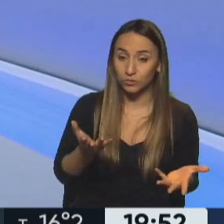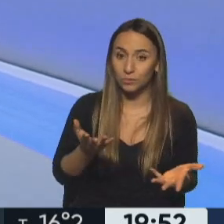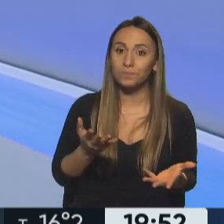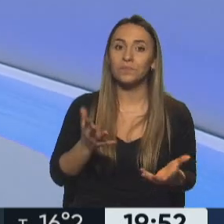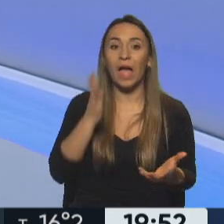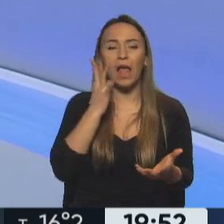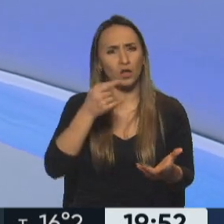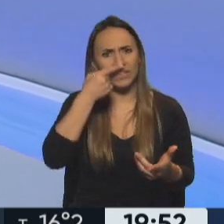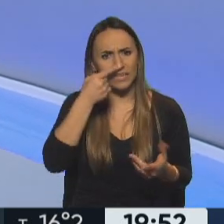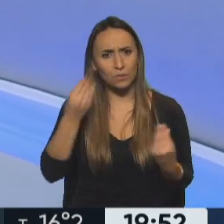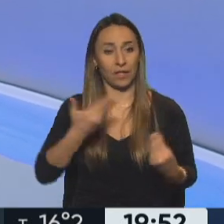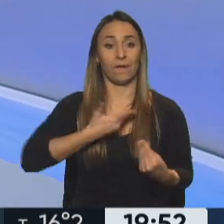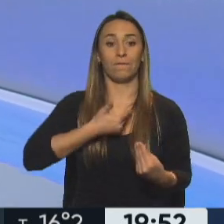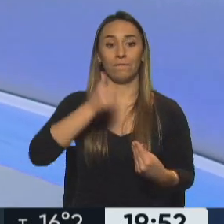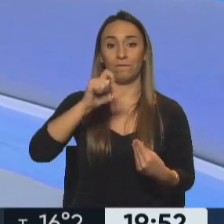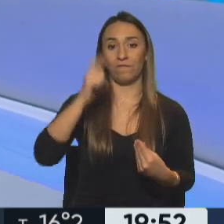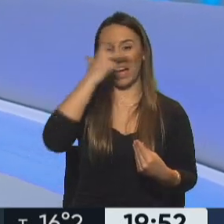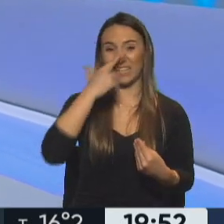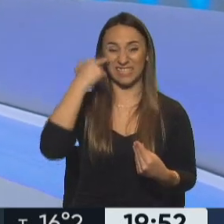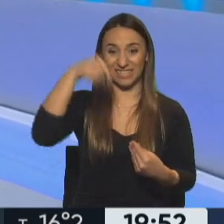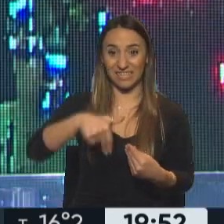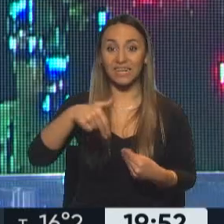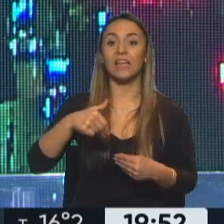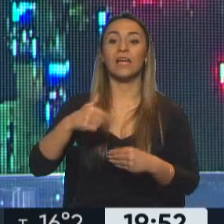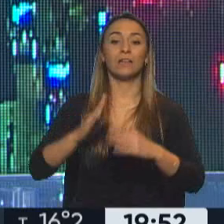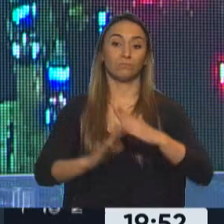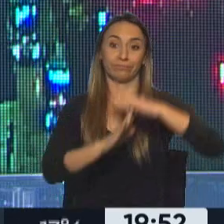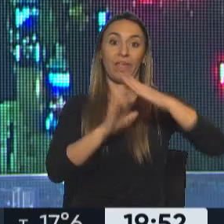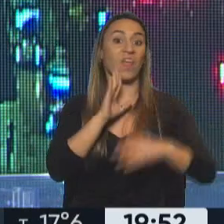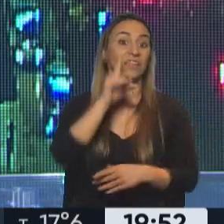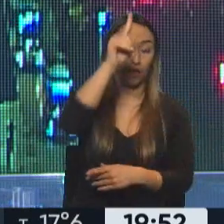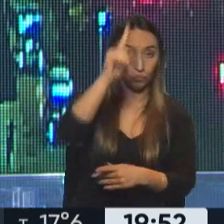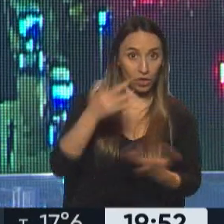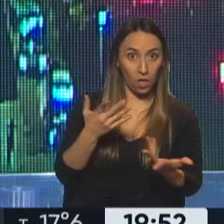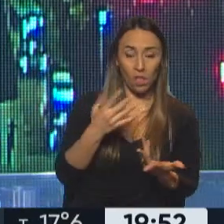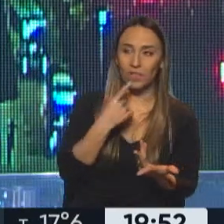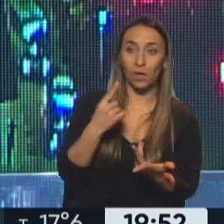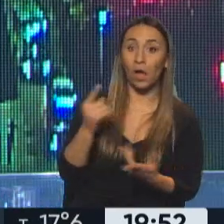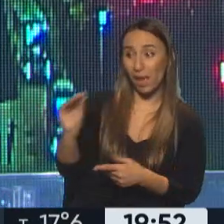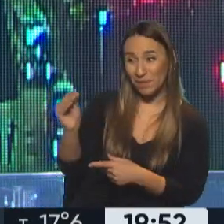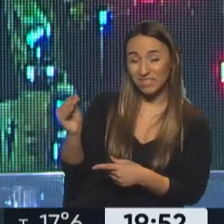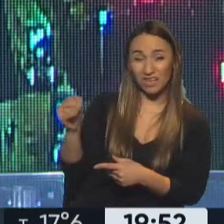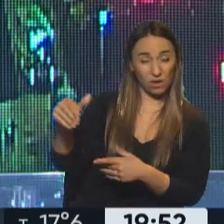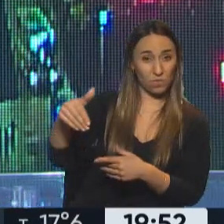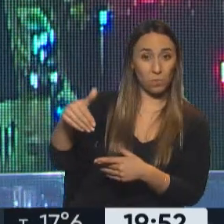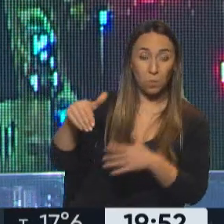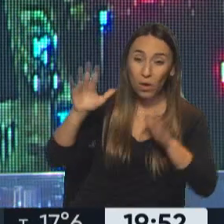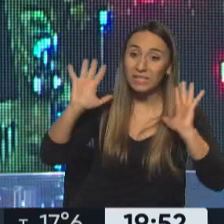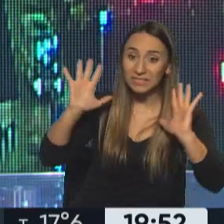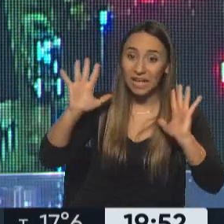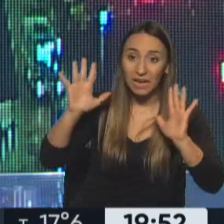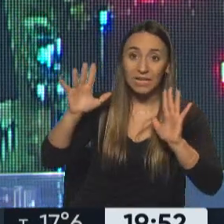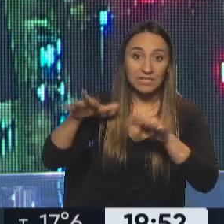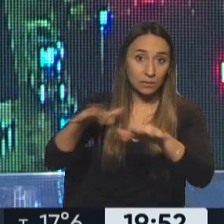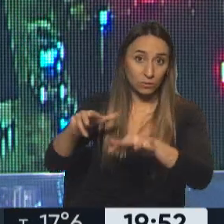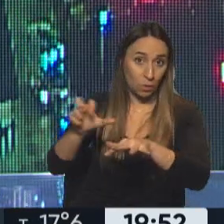Nelson Fachin, que era el titular del Supremo Electoral de Estados Unidos, y dijo que en Brasil puede llegar a pasar incluso algo peor